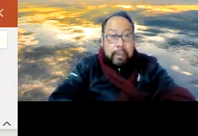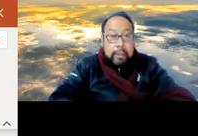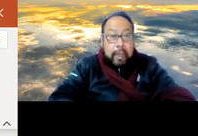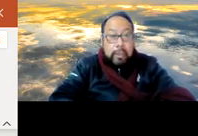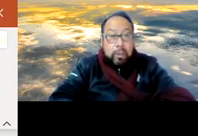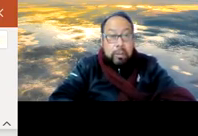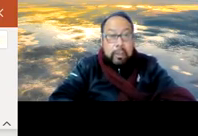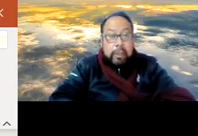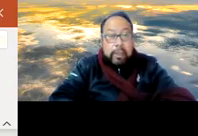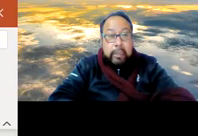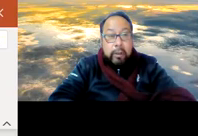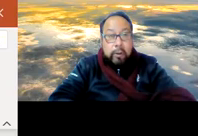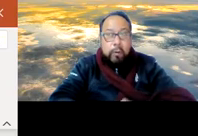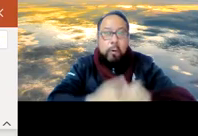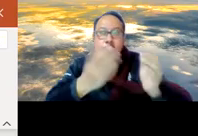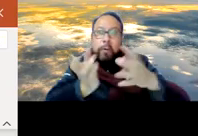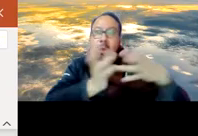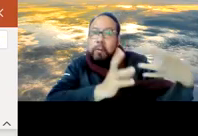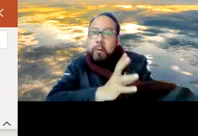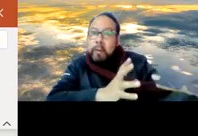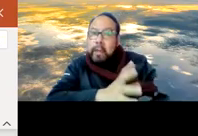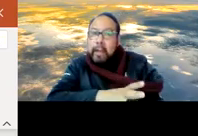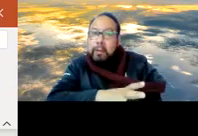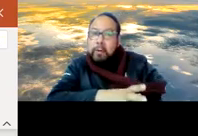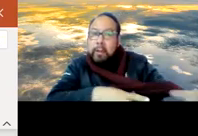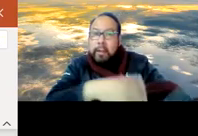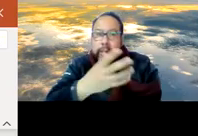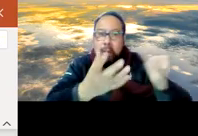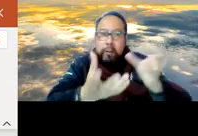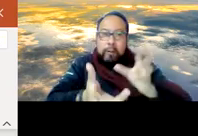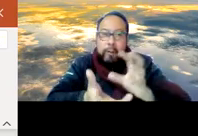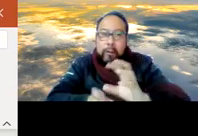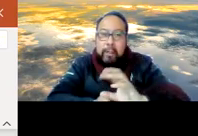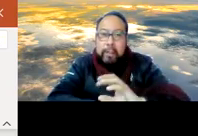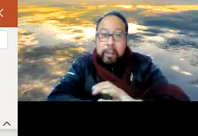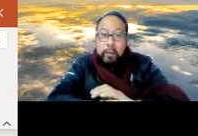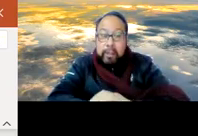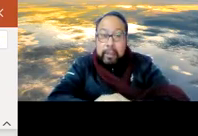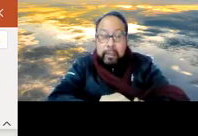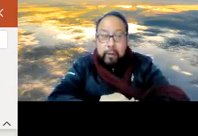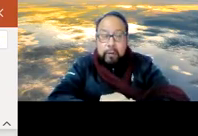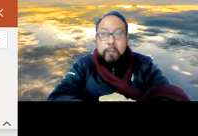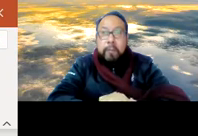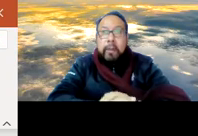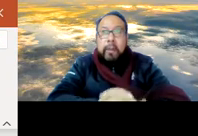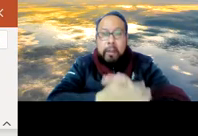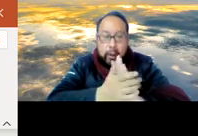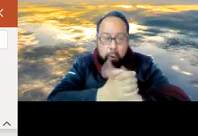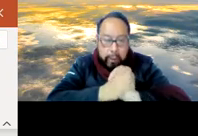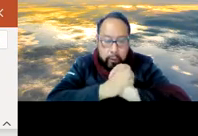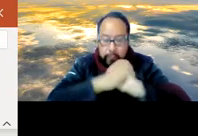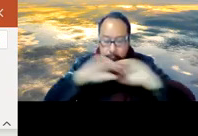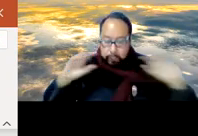Los ensayos clínicos. Uno fue el estudio de caso y otro son los ensayos clínicos.